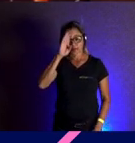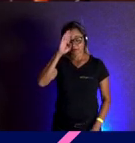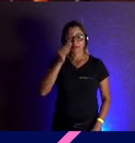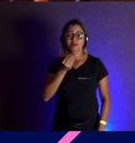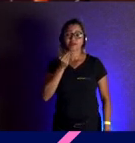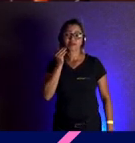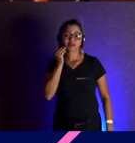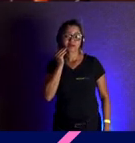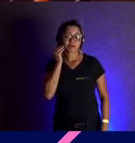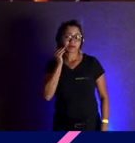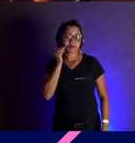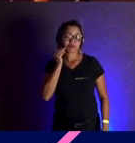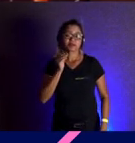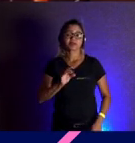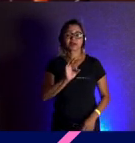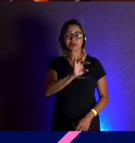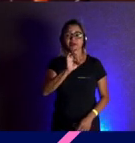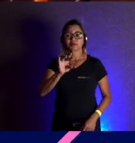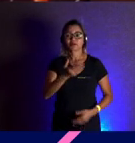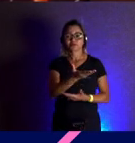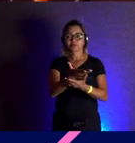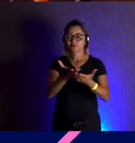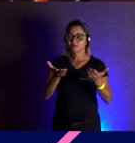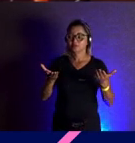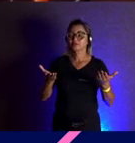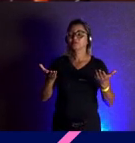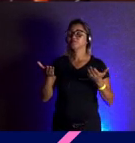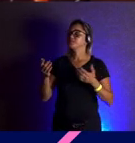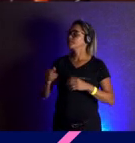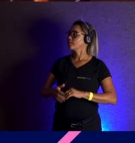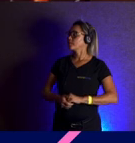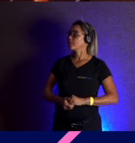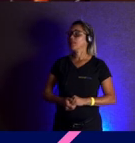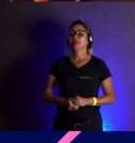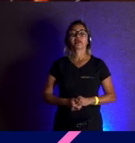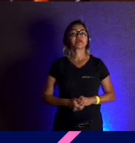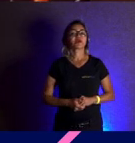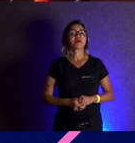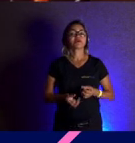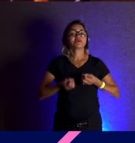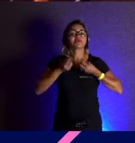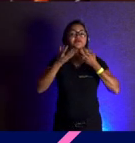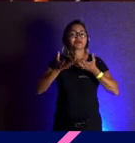via microfones em bases gigantescas que estão nesse momento